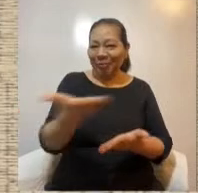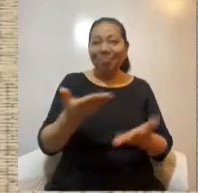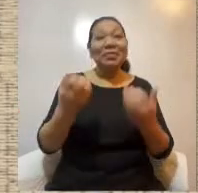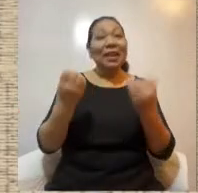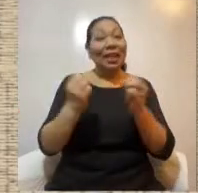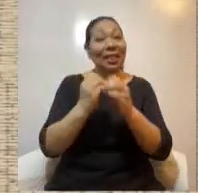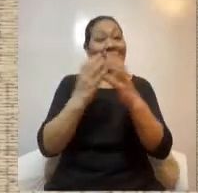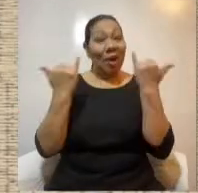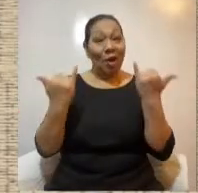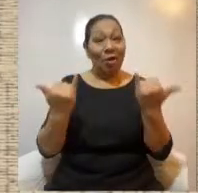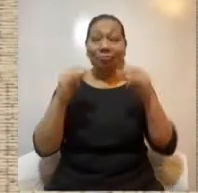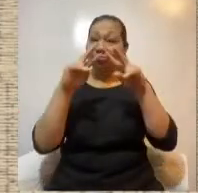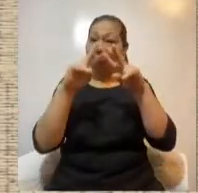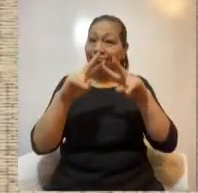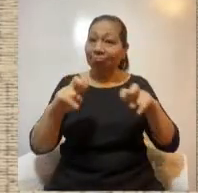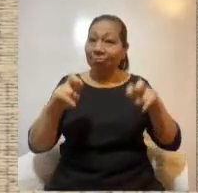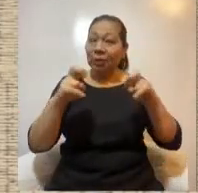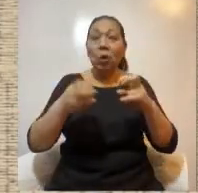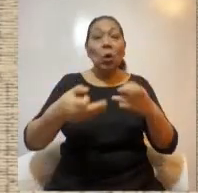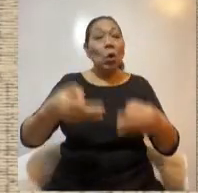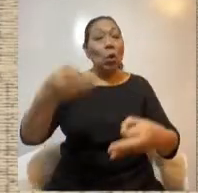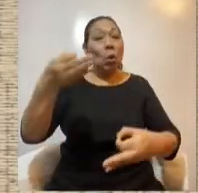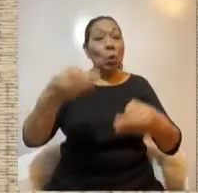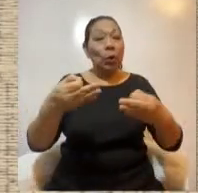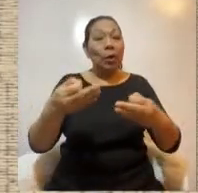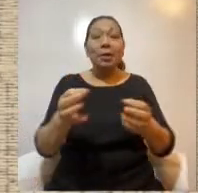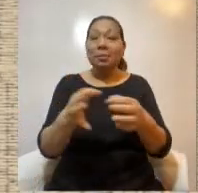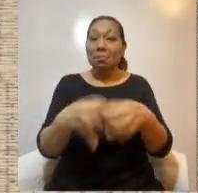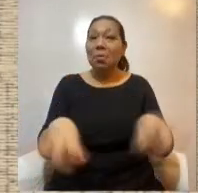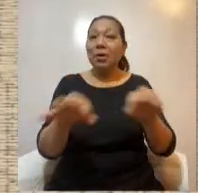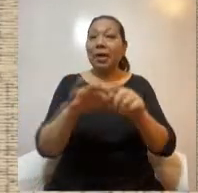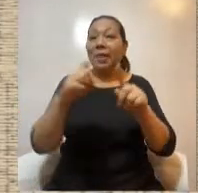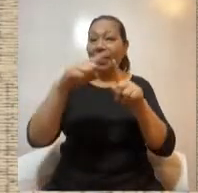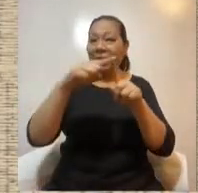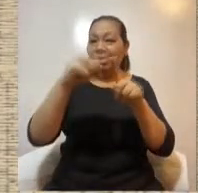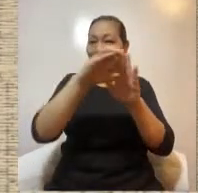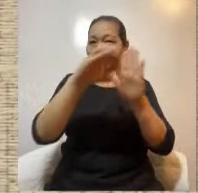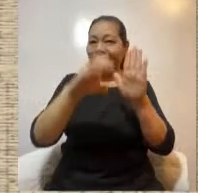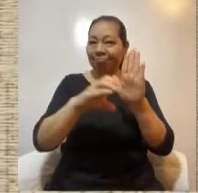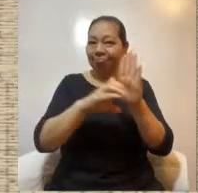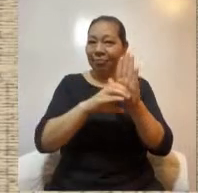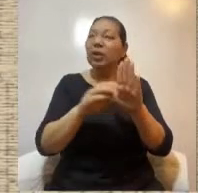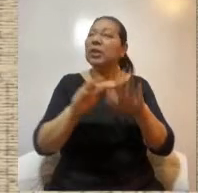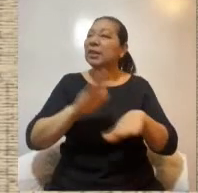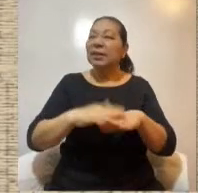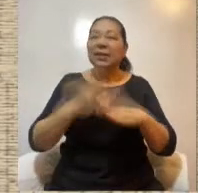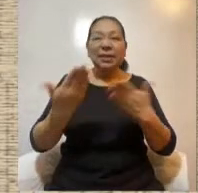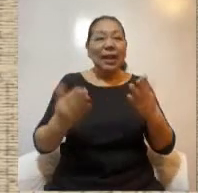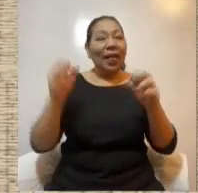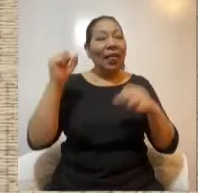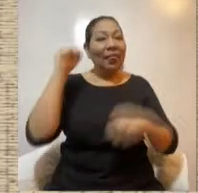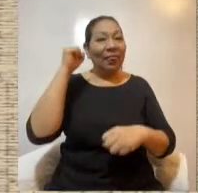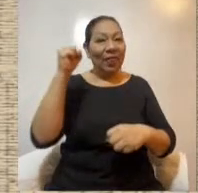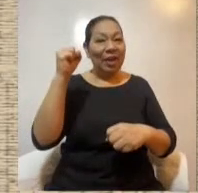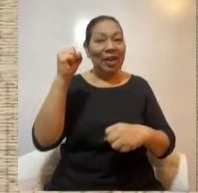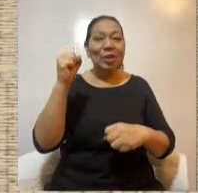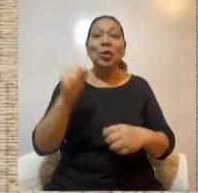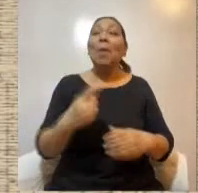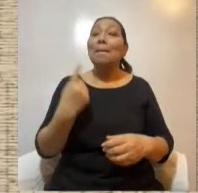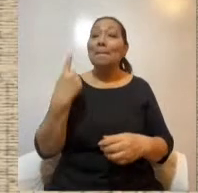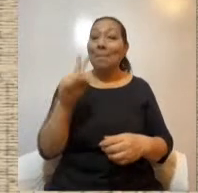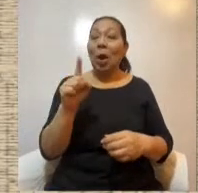todas y a todos. El día de hoy analizaremos una sentencia emblemática del Tribunal Constitucional sobre el